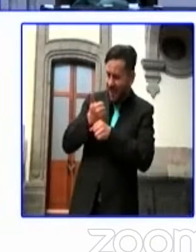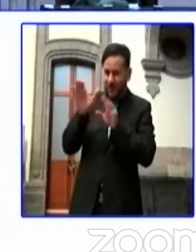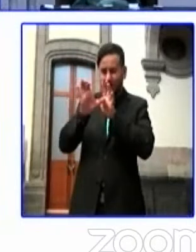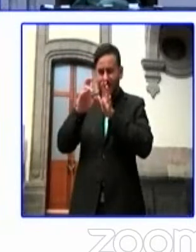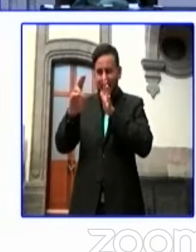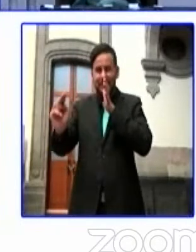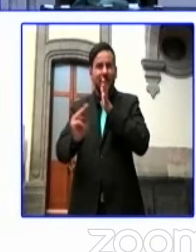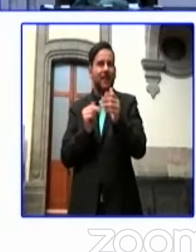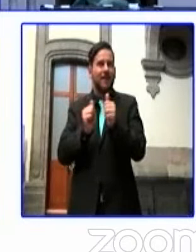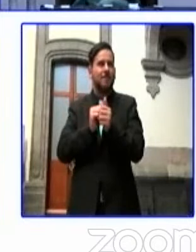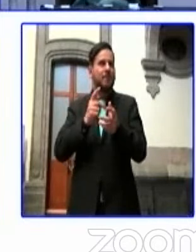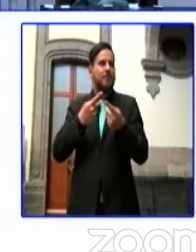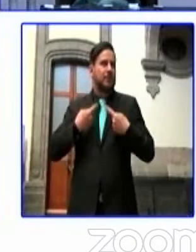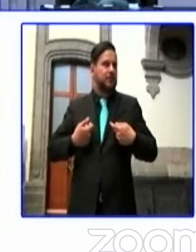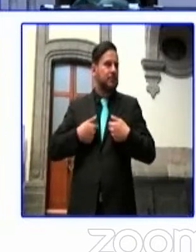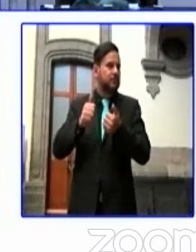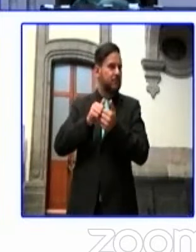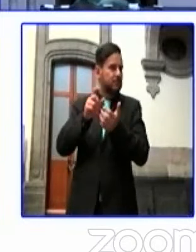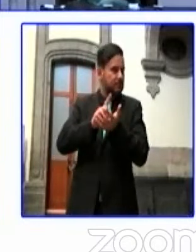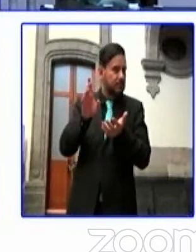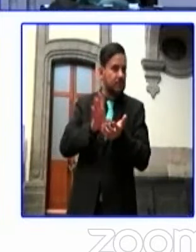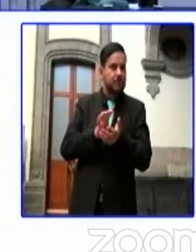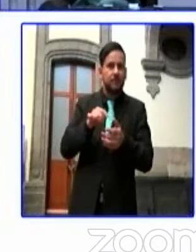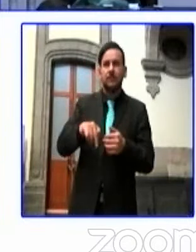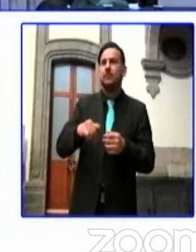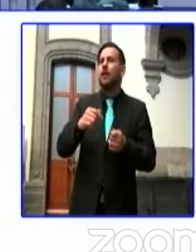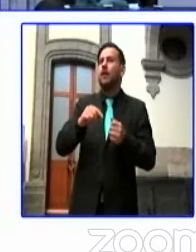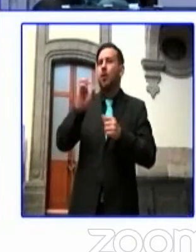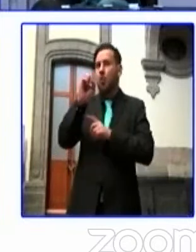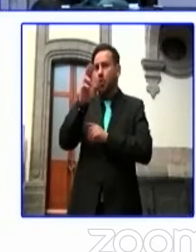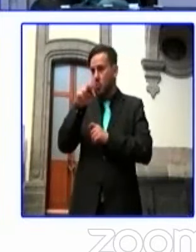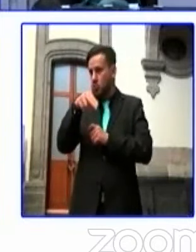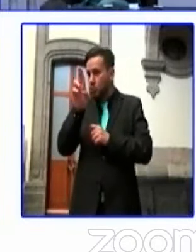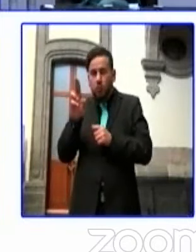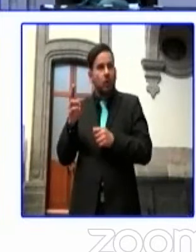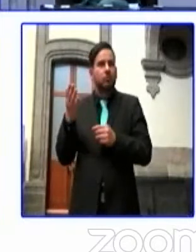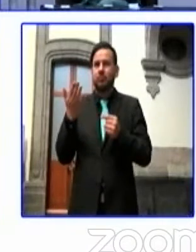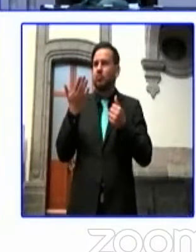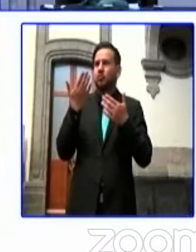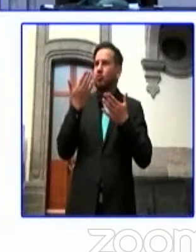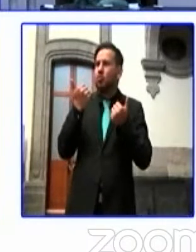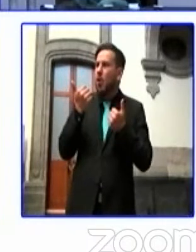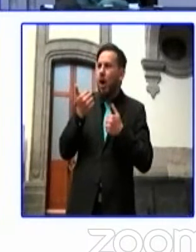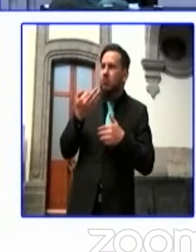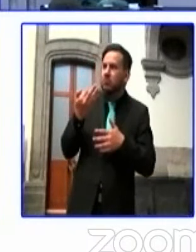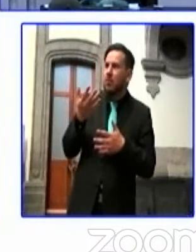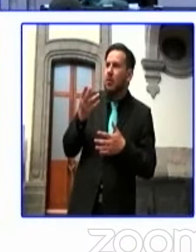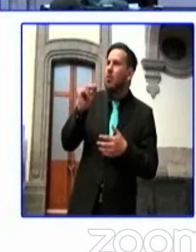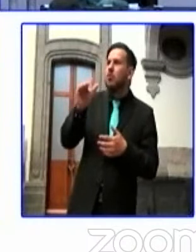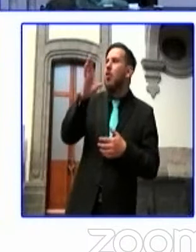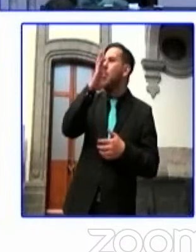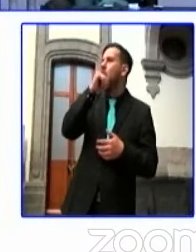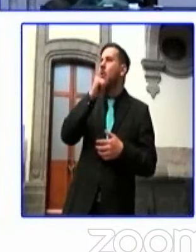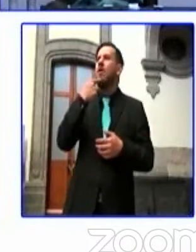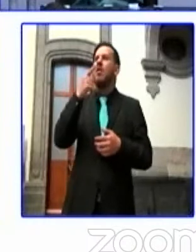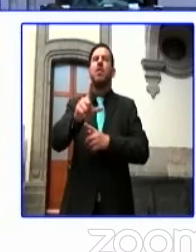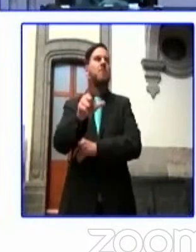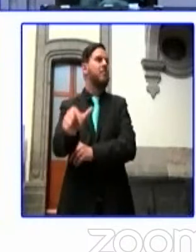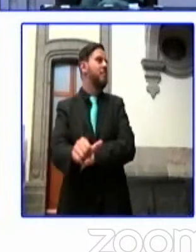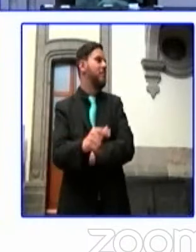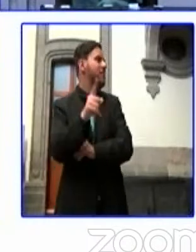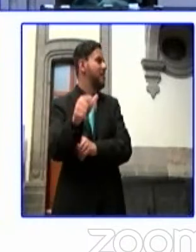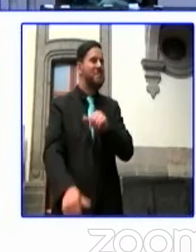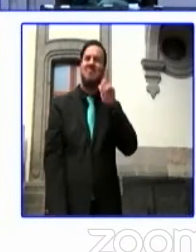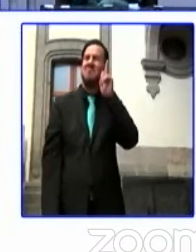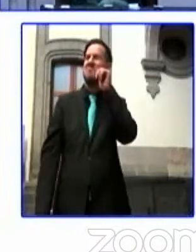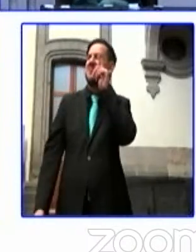sobre los Derechos de las Personas con Discapacidad de Naciones Unidas, ya no hay más tiempo. Ya no podemos decir luego, mañana,